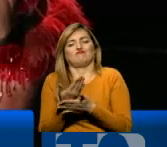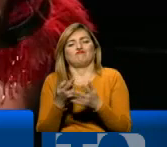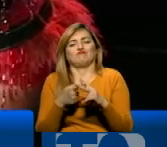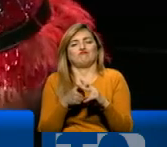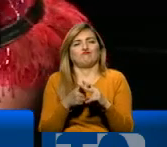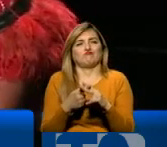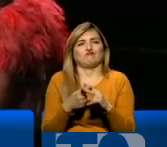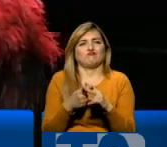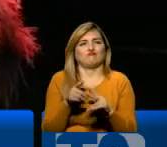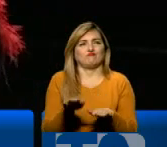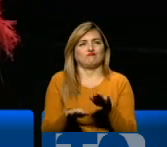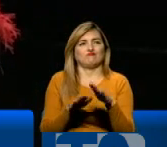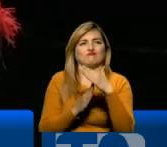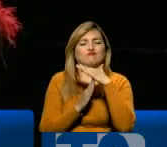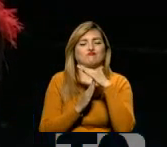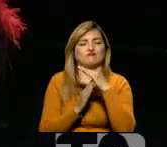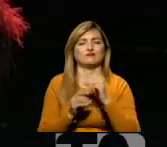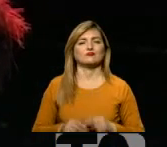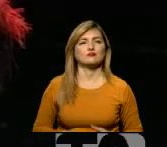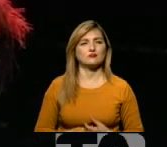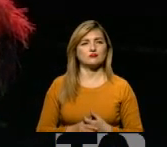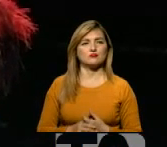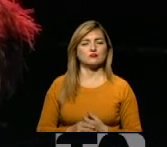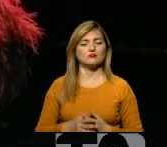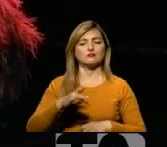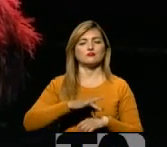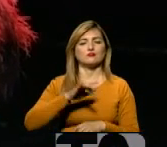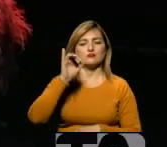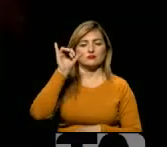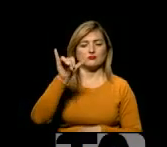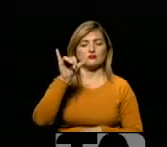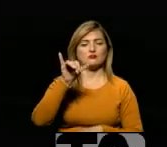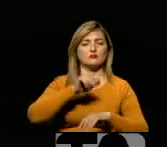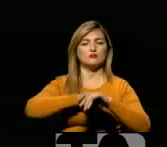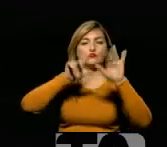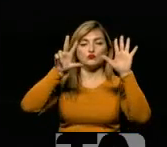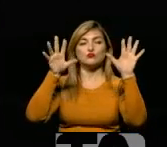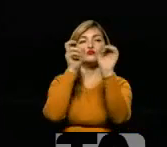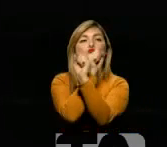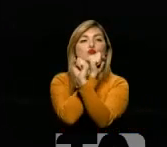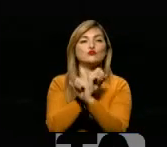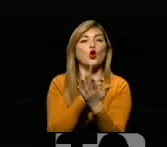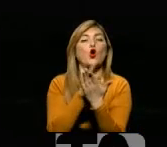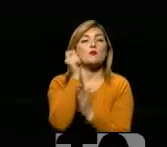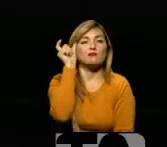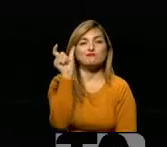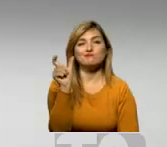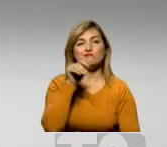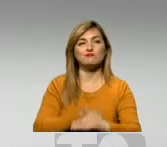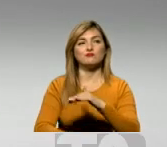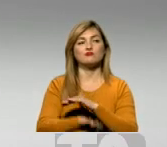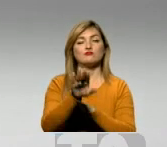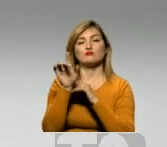iniciar y a caminar en paz y armonía. La cita es este sábado a las 8 de la noche. Para comprar sus entradas,